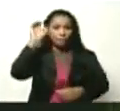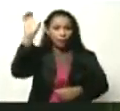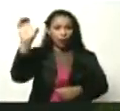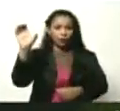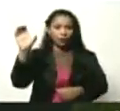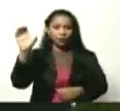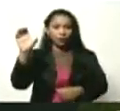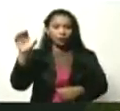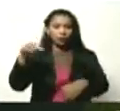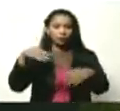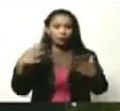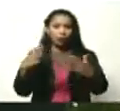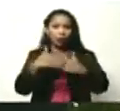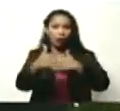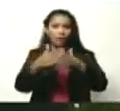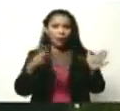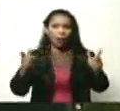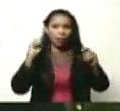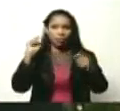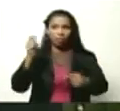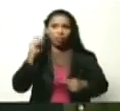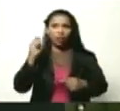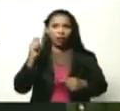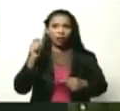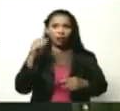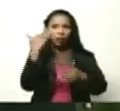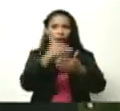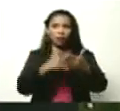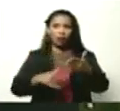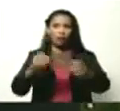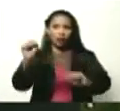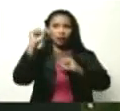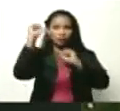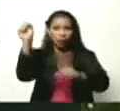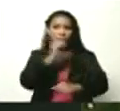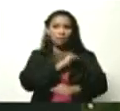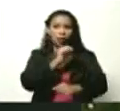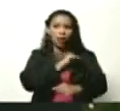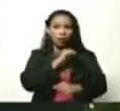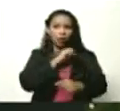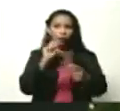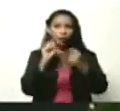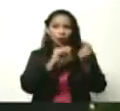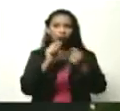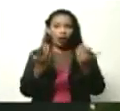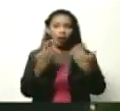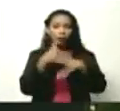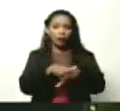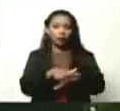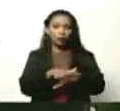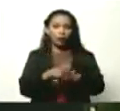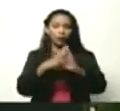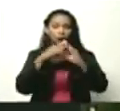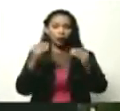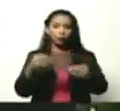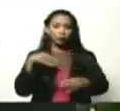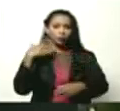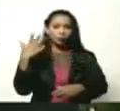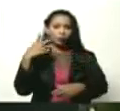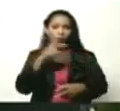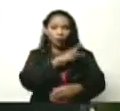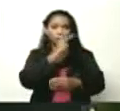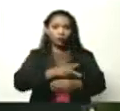festival. Amplia la tarea, nutrida la agenda, vencer la xenofobia, el diálogo, la integración y todo a través de la